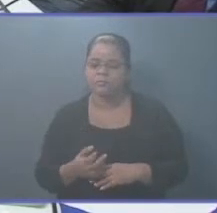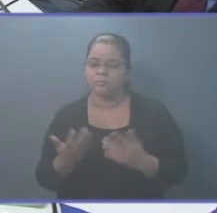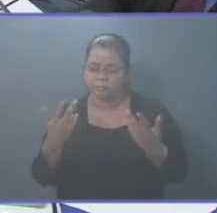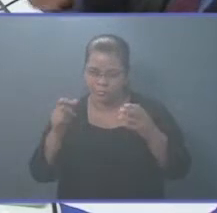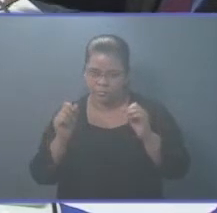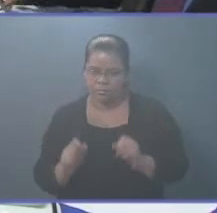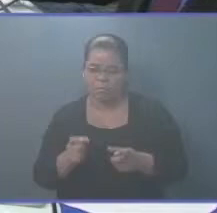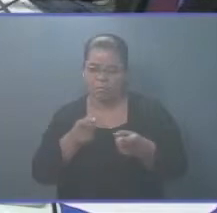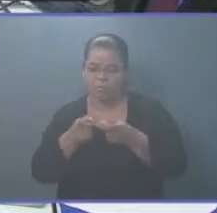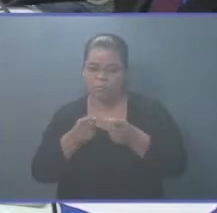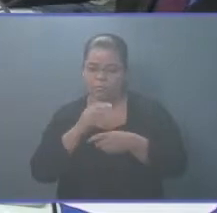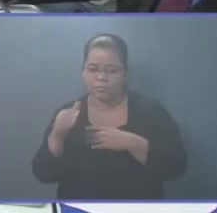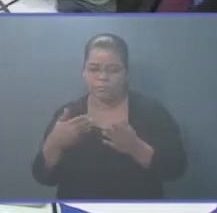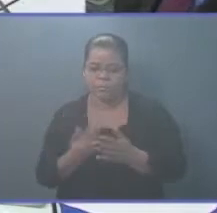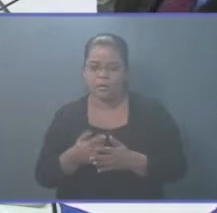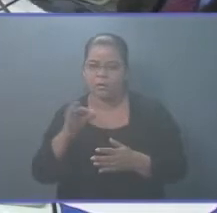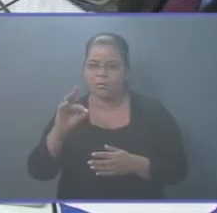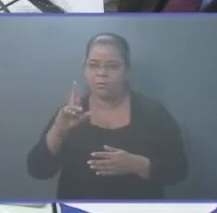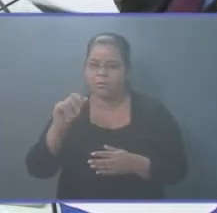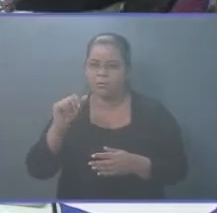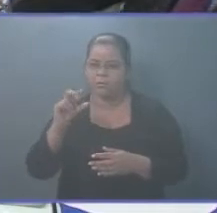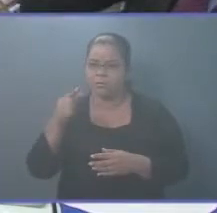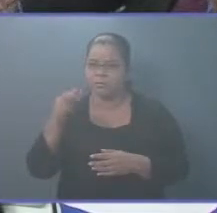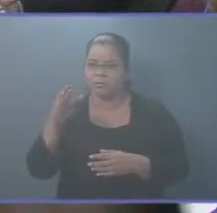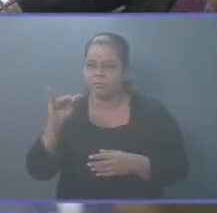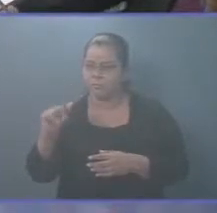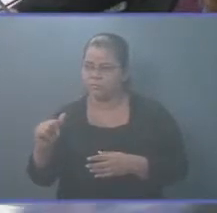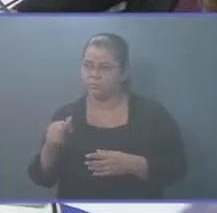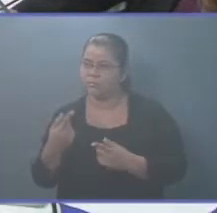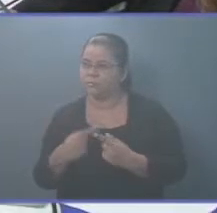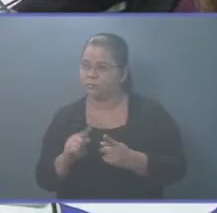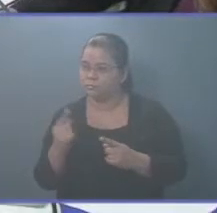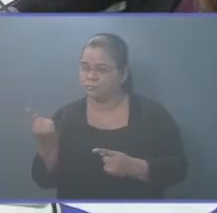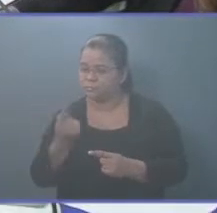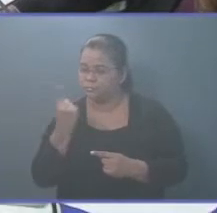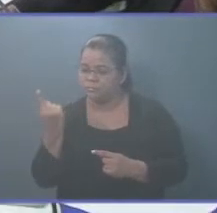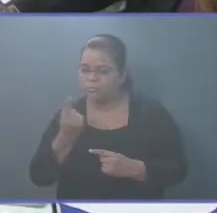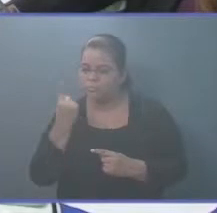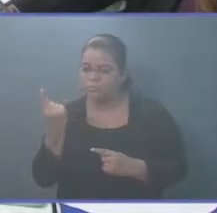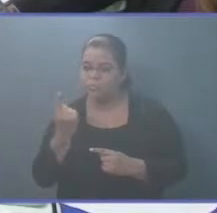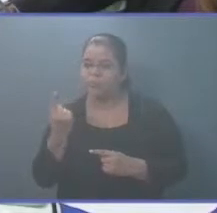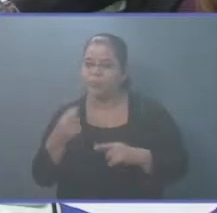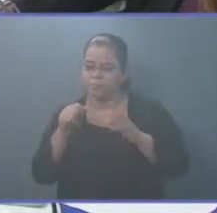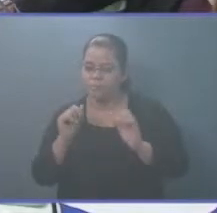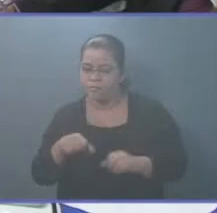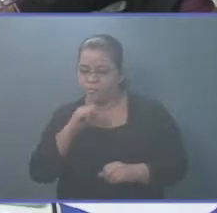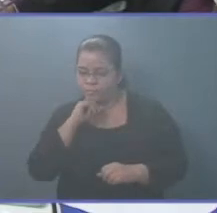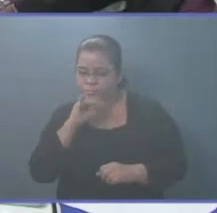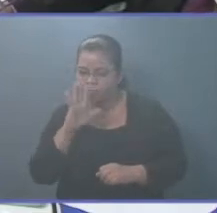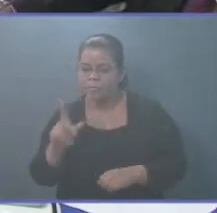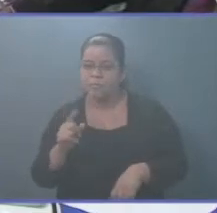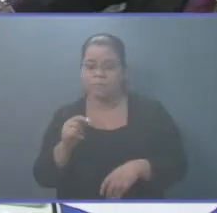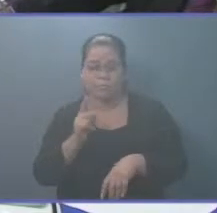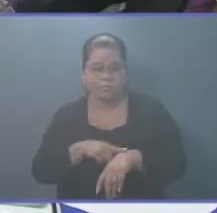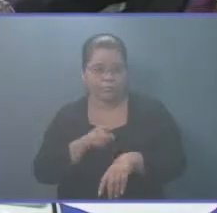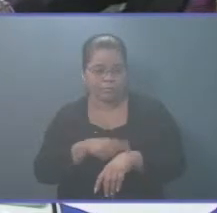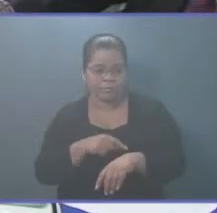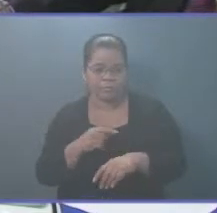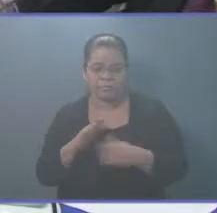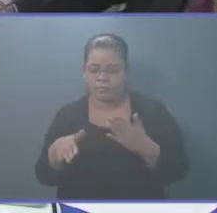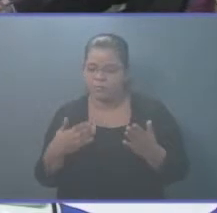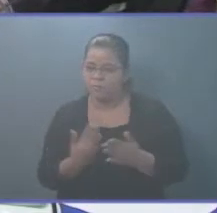regular la flagrancia aquí, sino únicamente mencionar que durante el desarrollo de